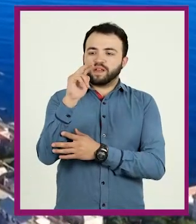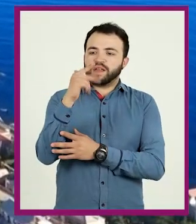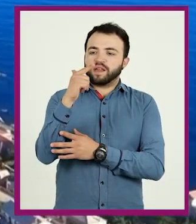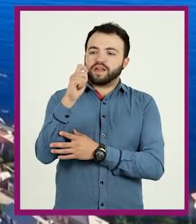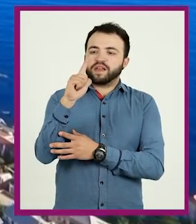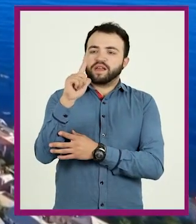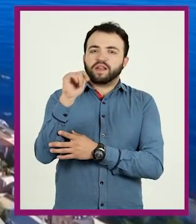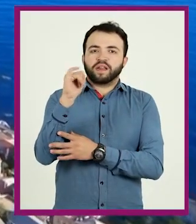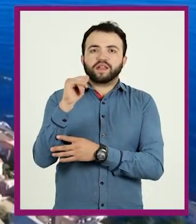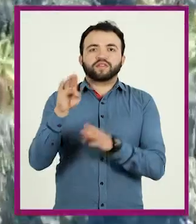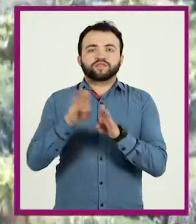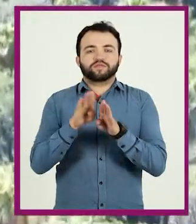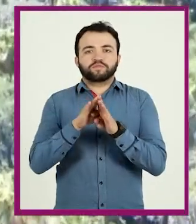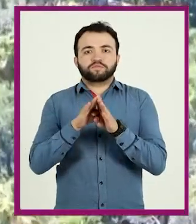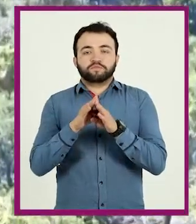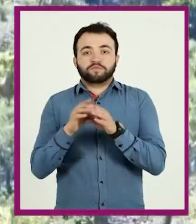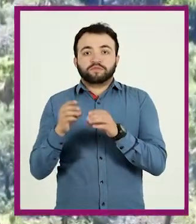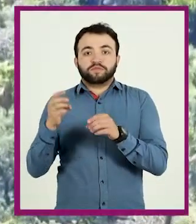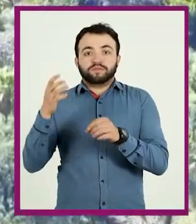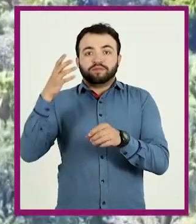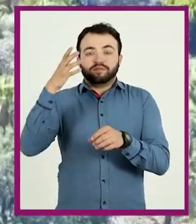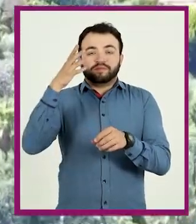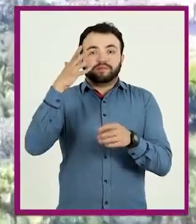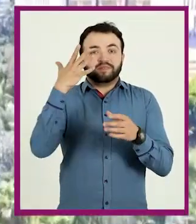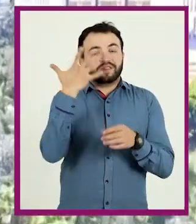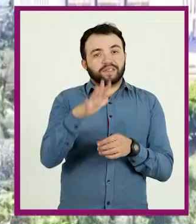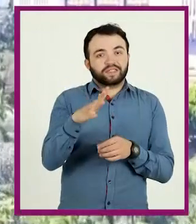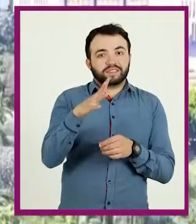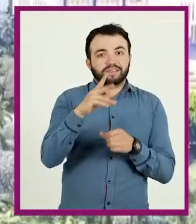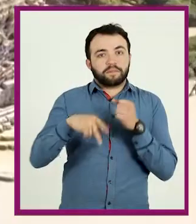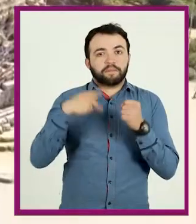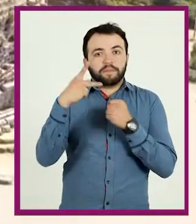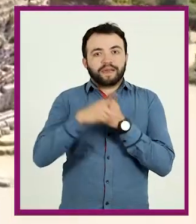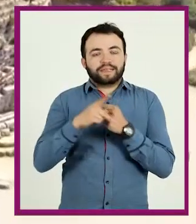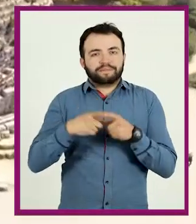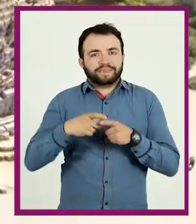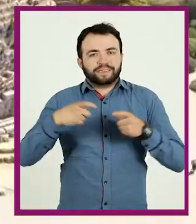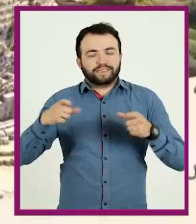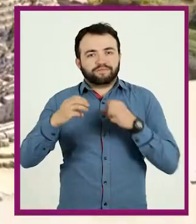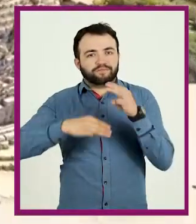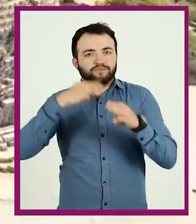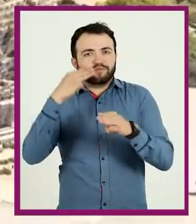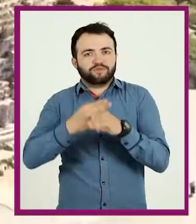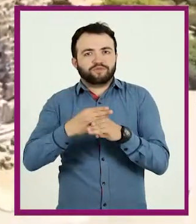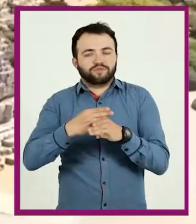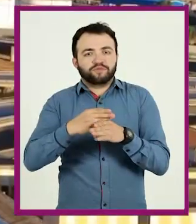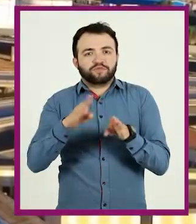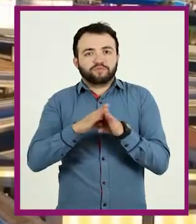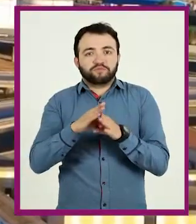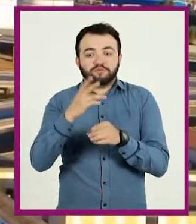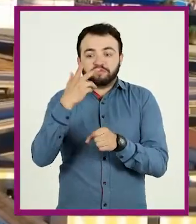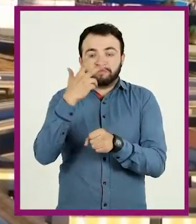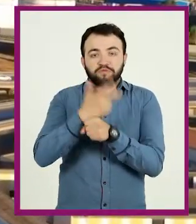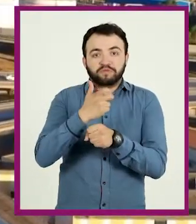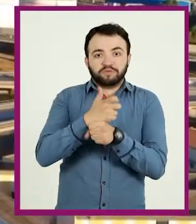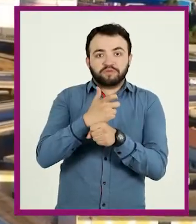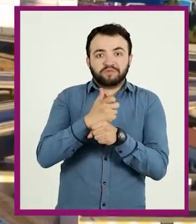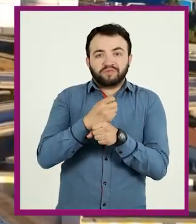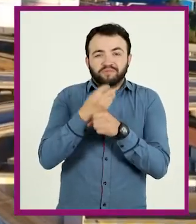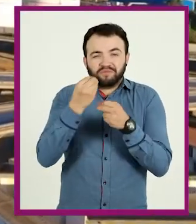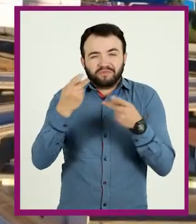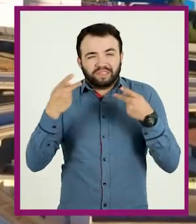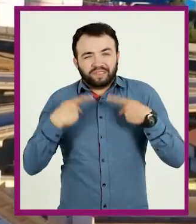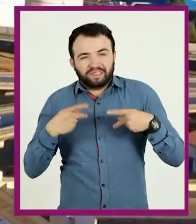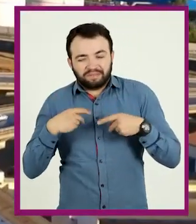Argelia es el 10º país más grande del mundo. Dentro de África es el más extenso, el 8º más poblado, con